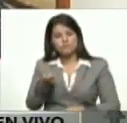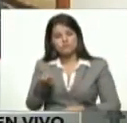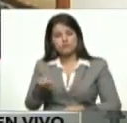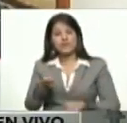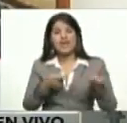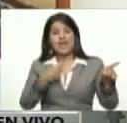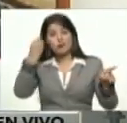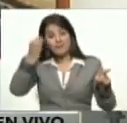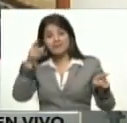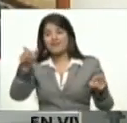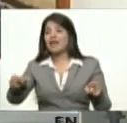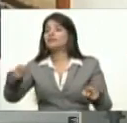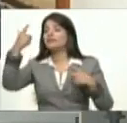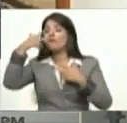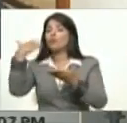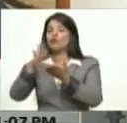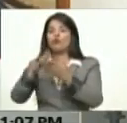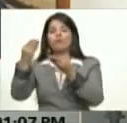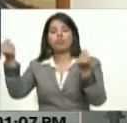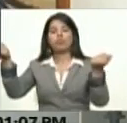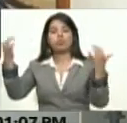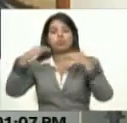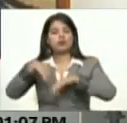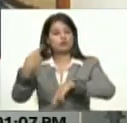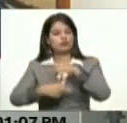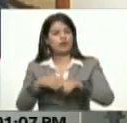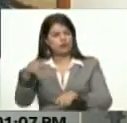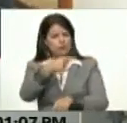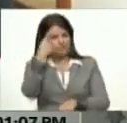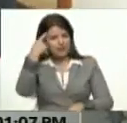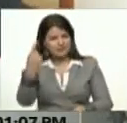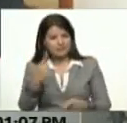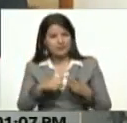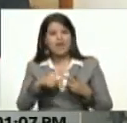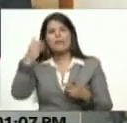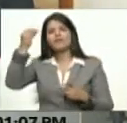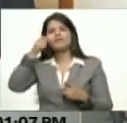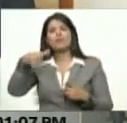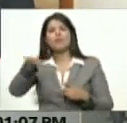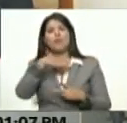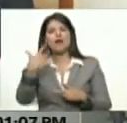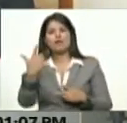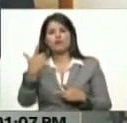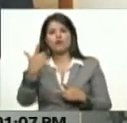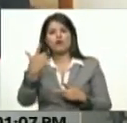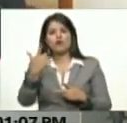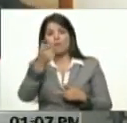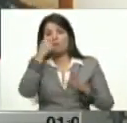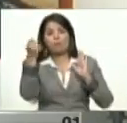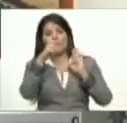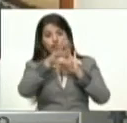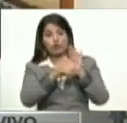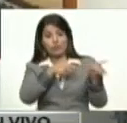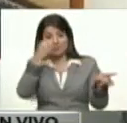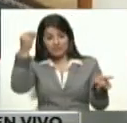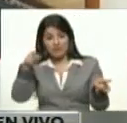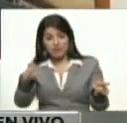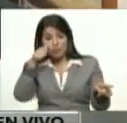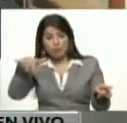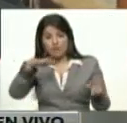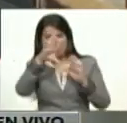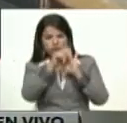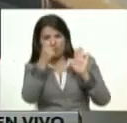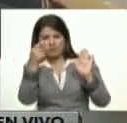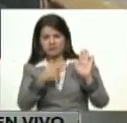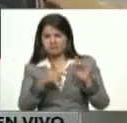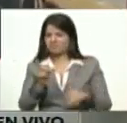iba a terminar la revolución bolivariana, creyendo que el pueblo iba a dejar de respetar a su constitución, como lo ha hecho